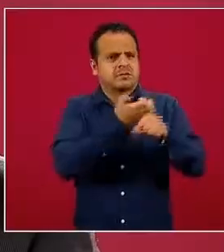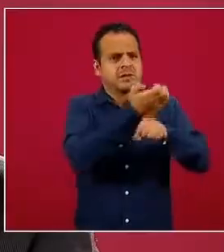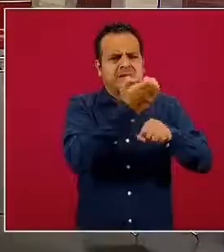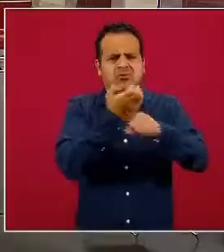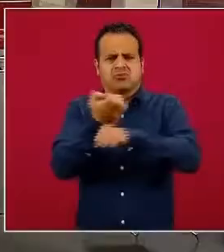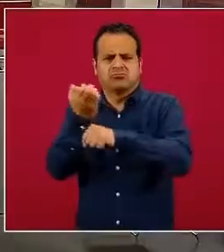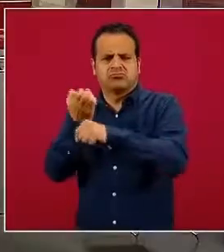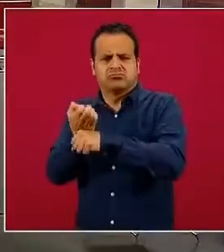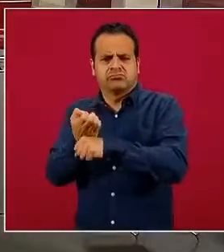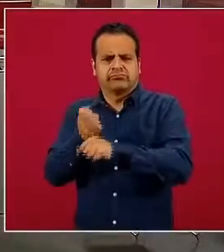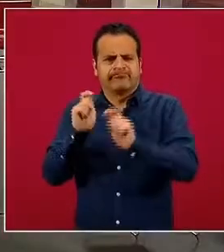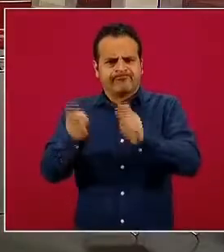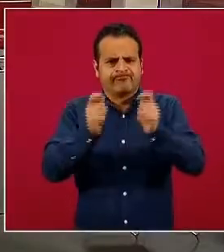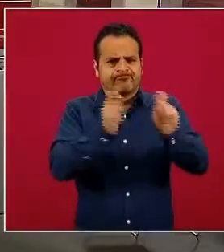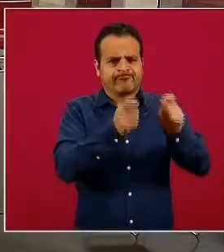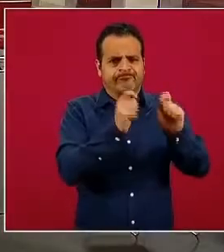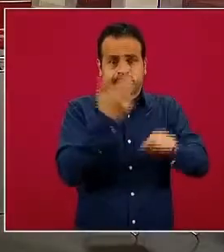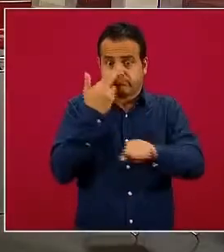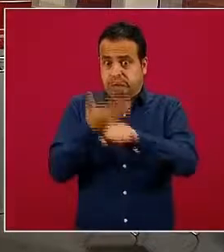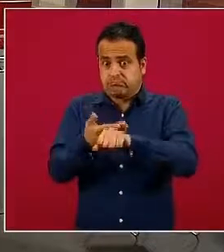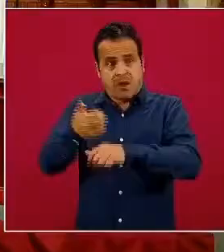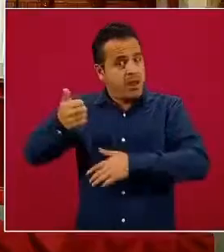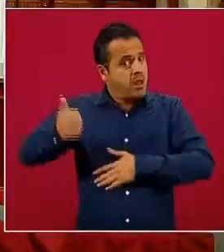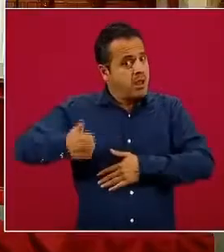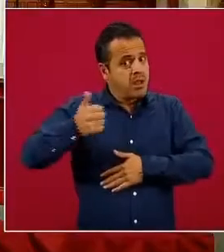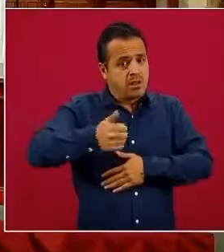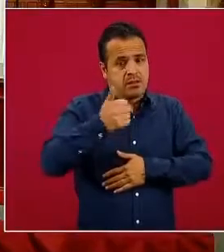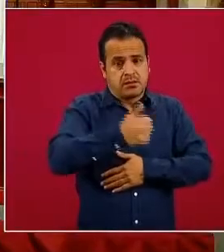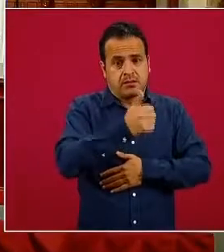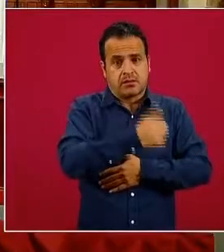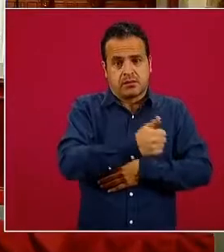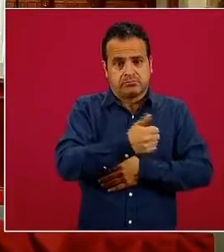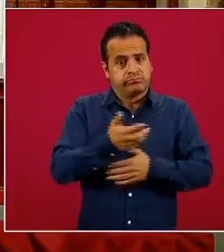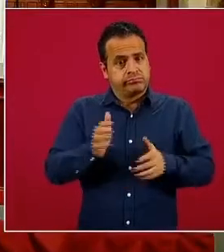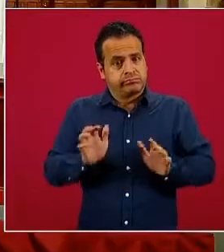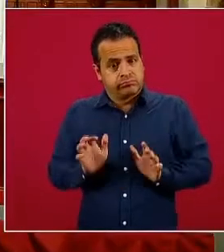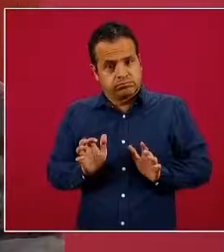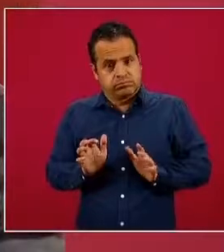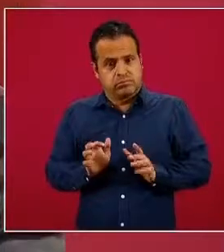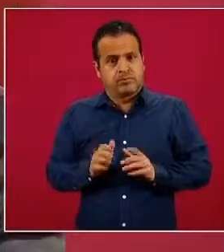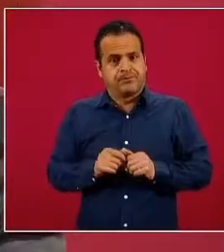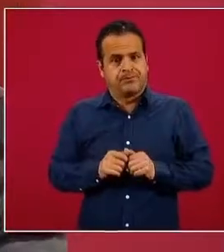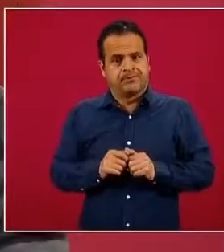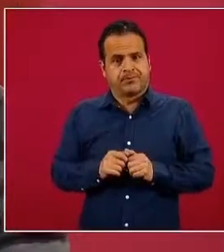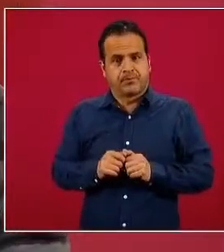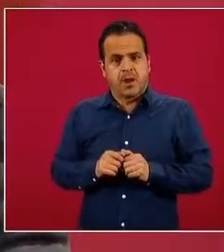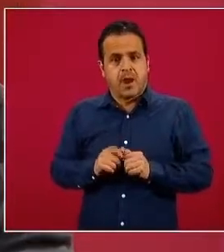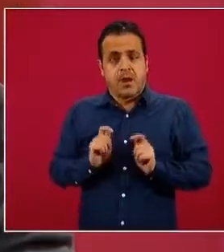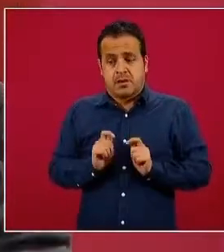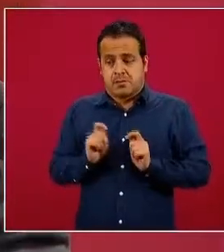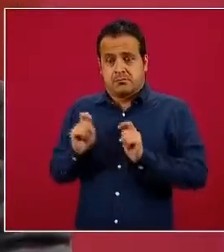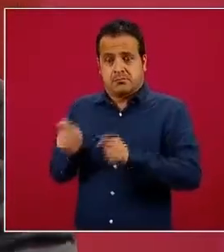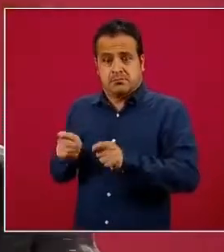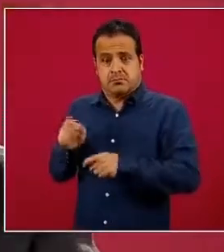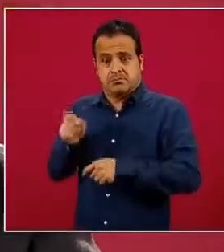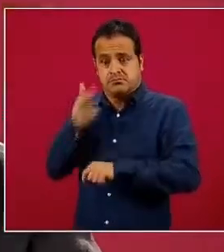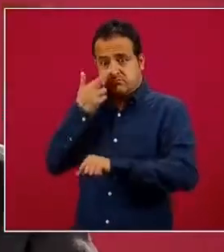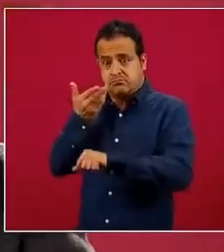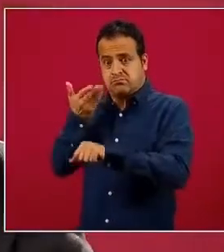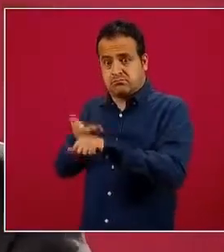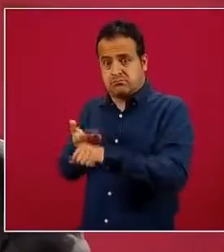mandatarias de las entidades federativas, ha decidido, en lo que le corresponde como una atribución